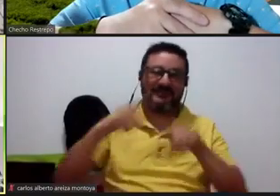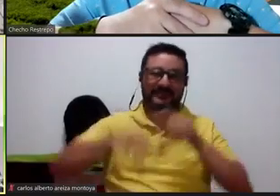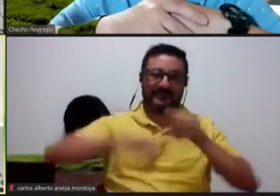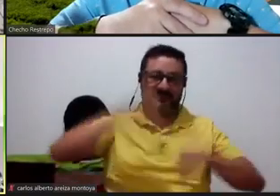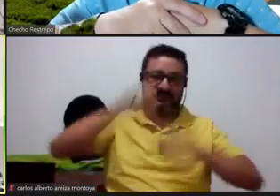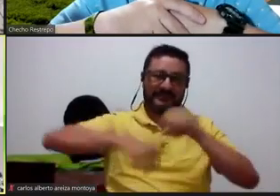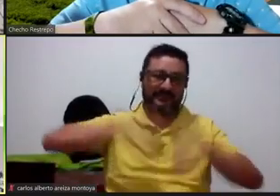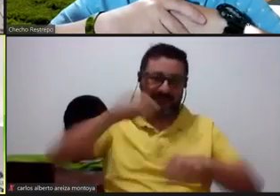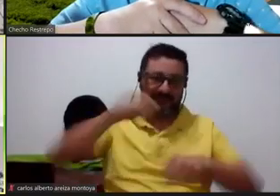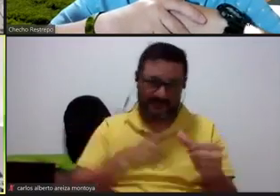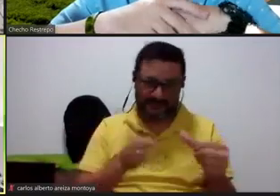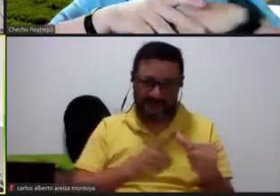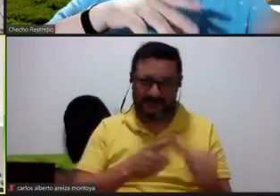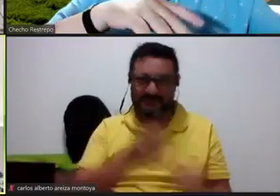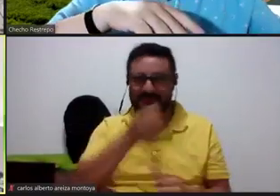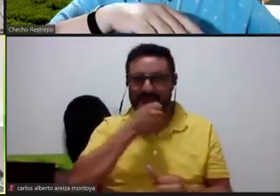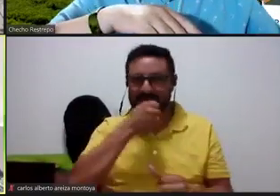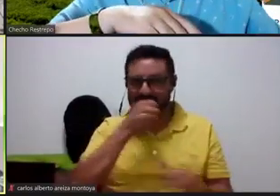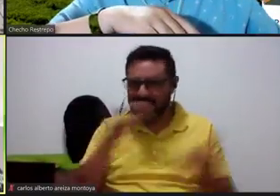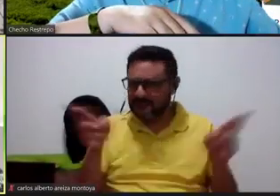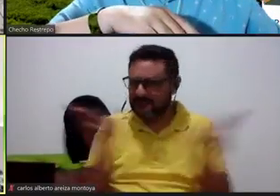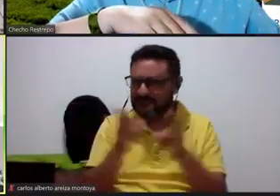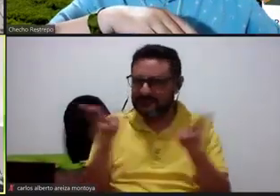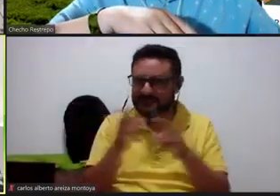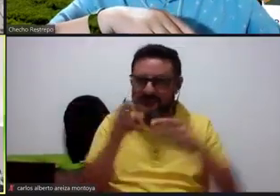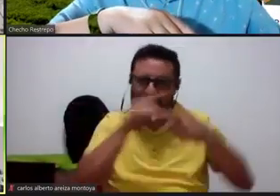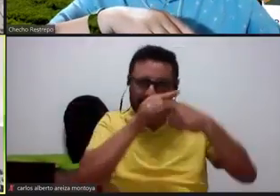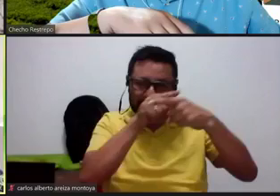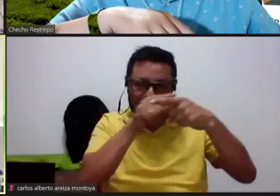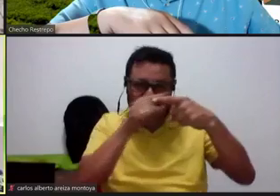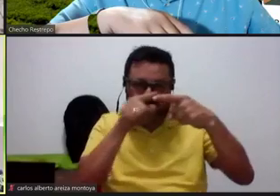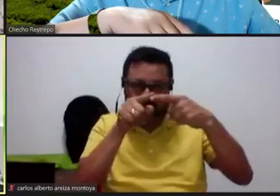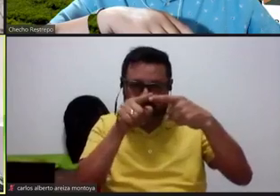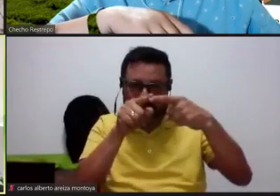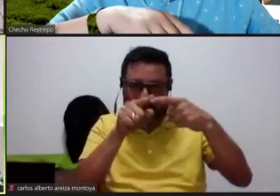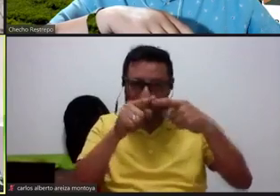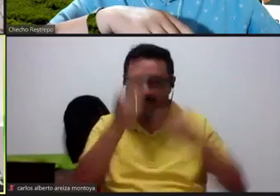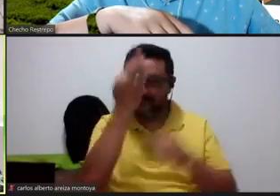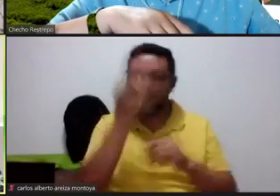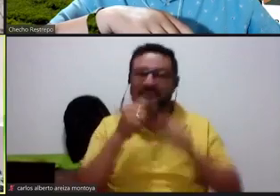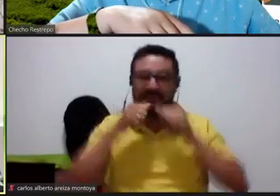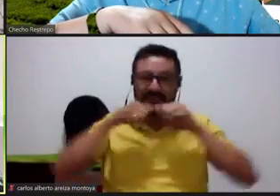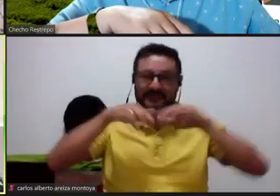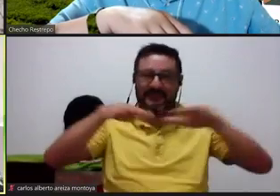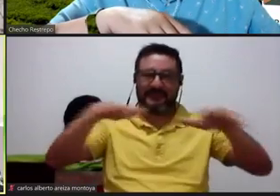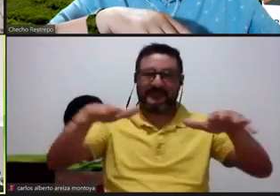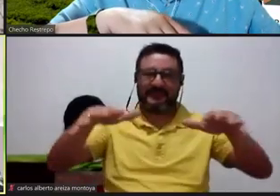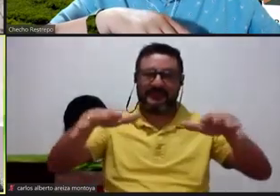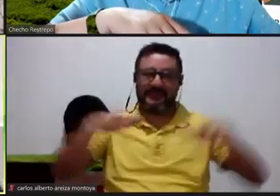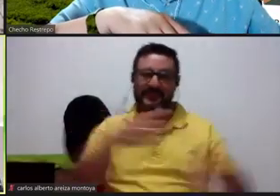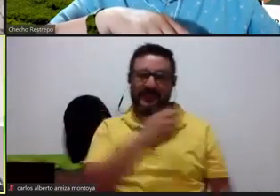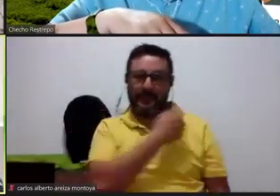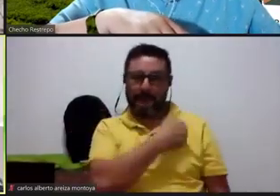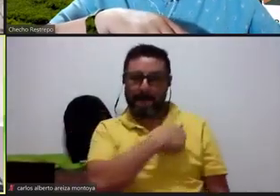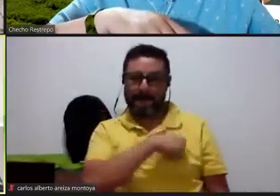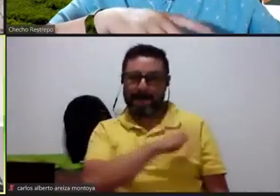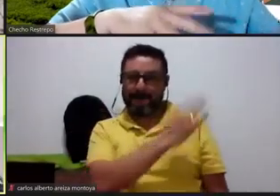hay notas cortas en el transcurso de la semana y en todas nuestras redes Paisa Deportes para que nos